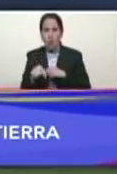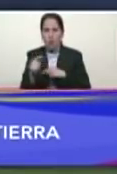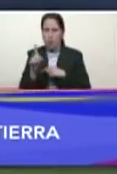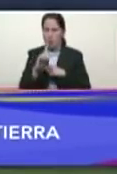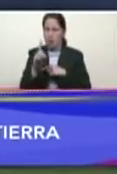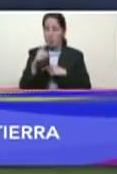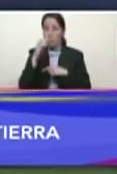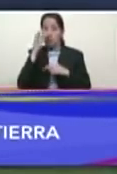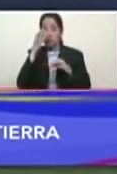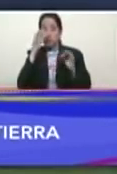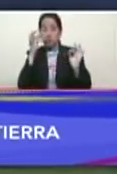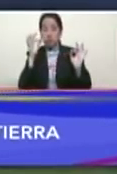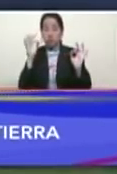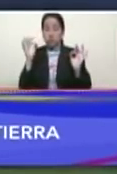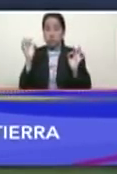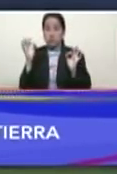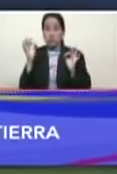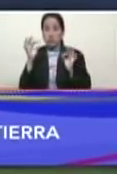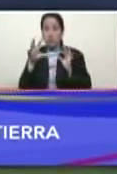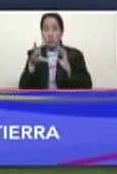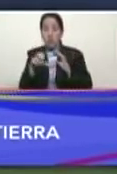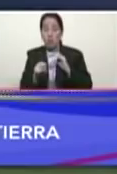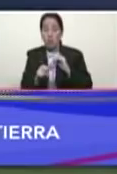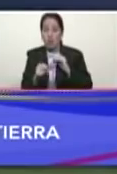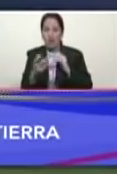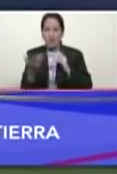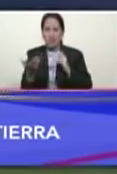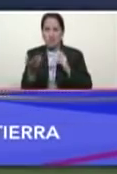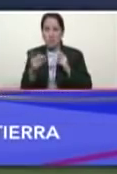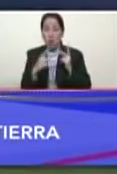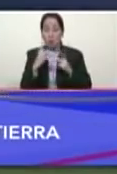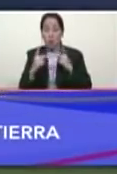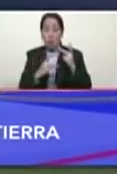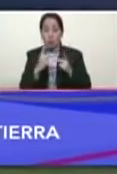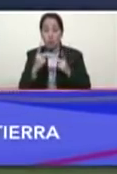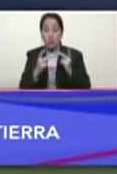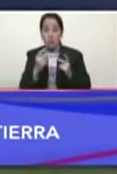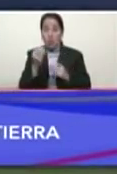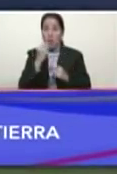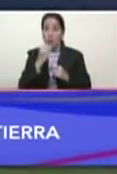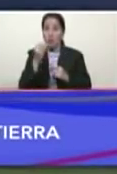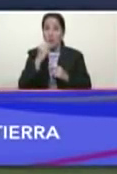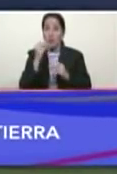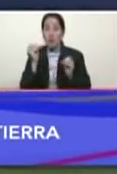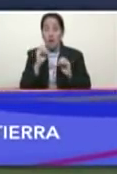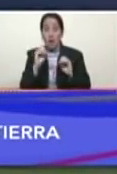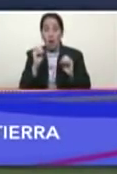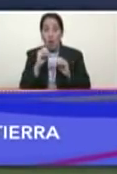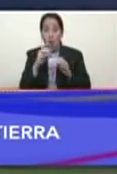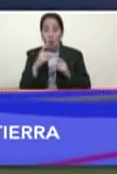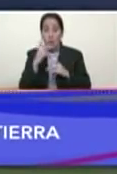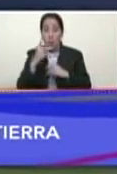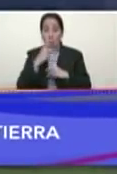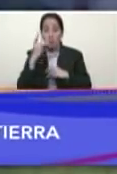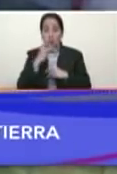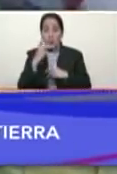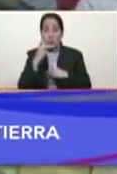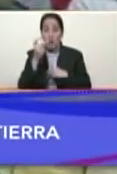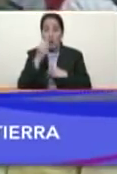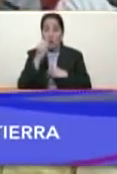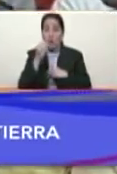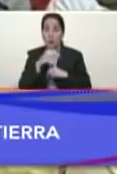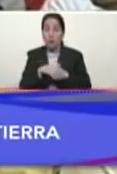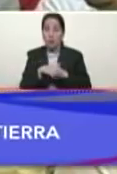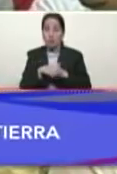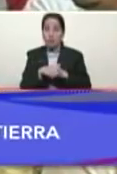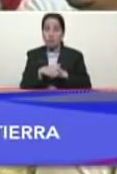nos podemos dar. O producimos los alimentos, o producimos los alimentos, no tenemos opción.